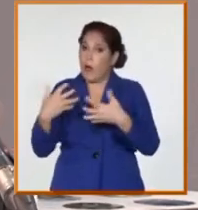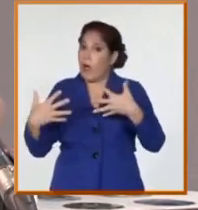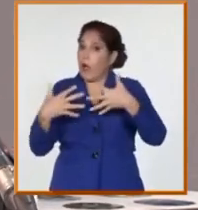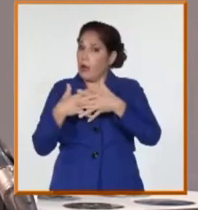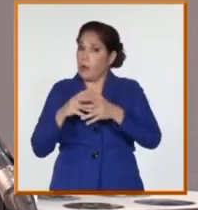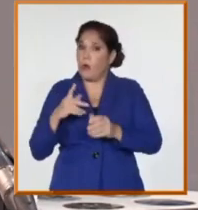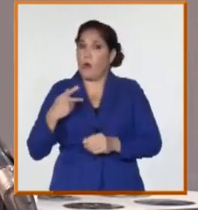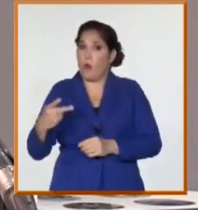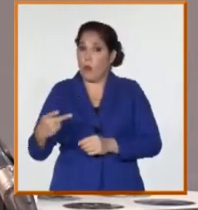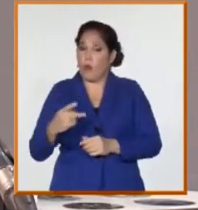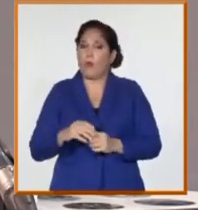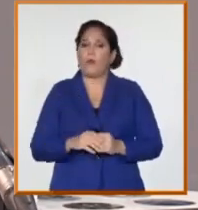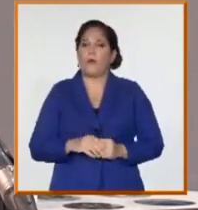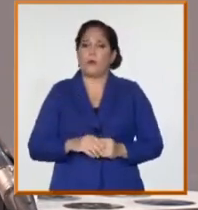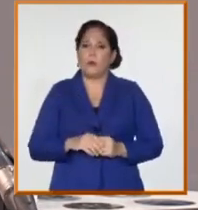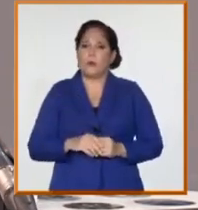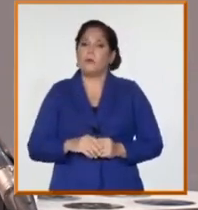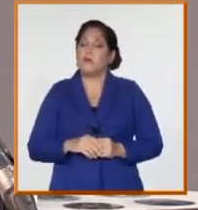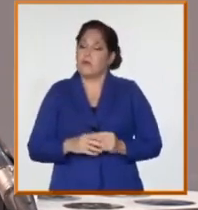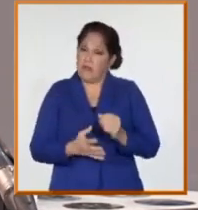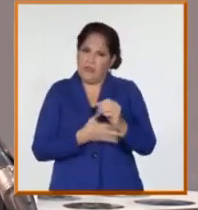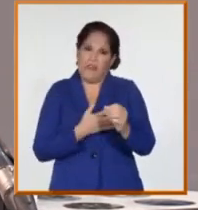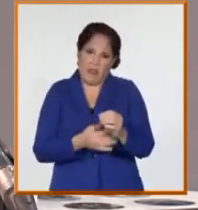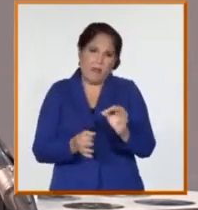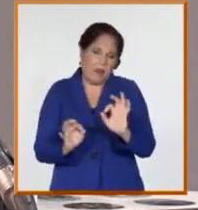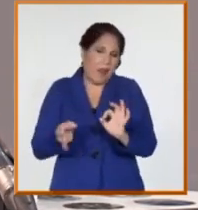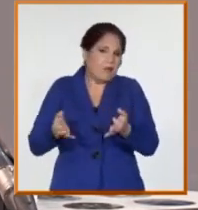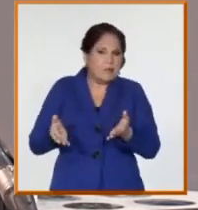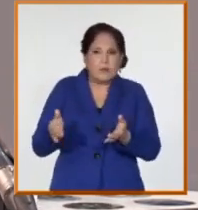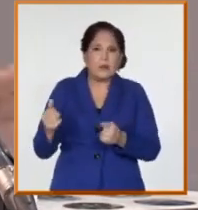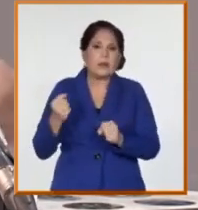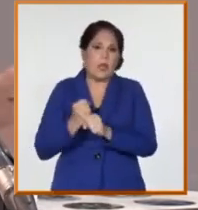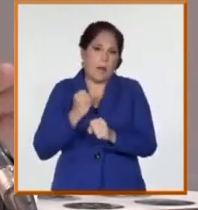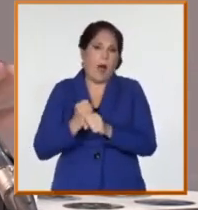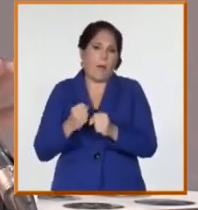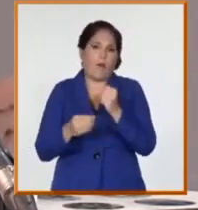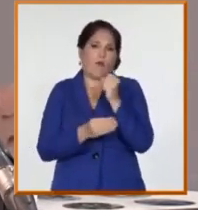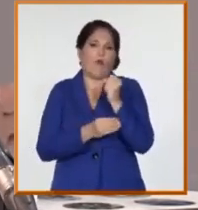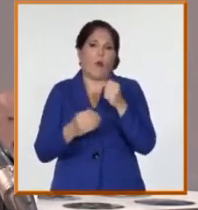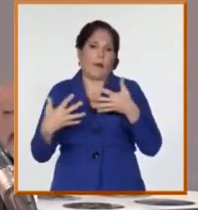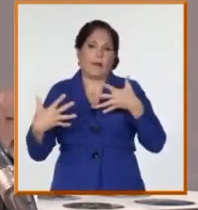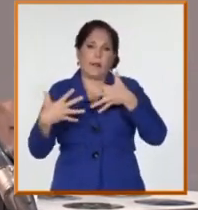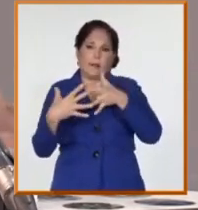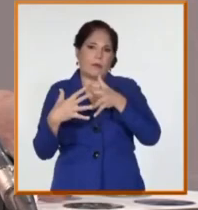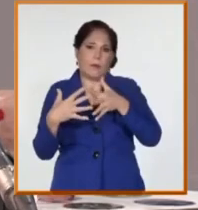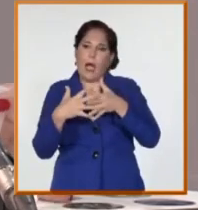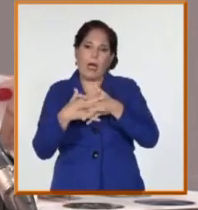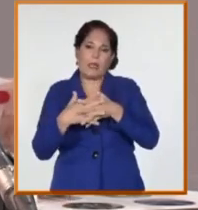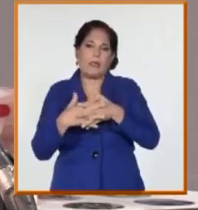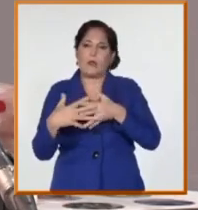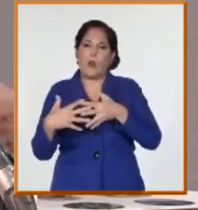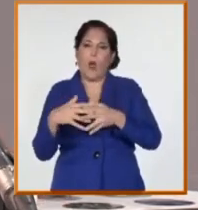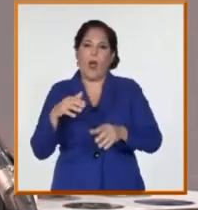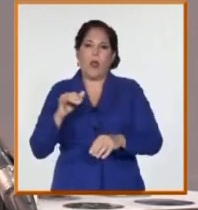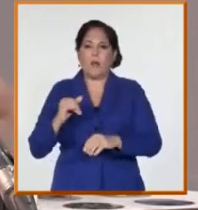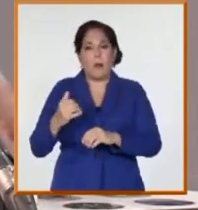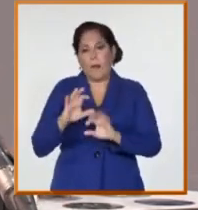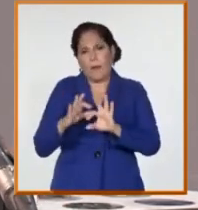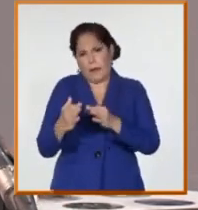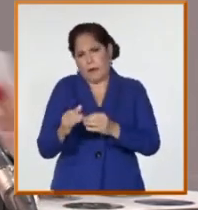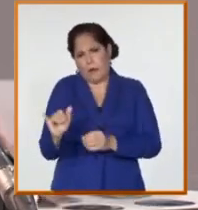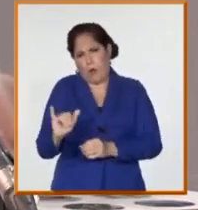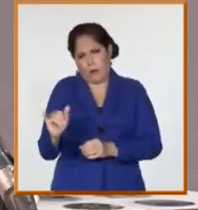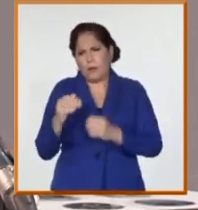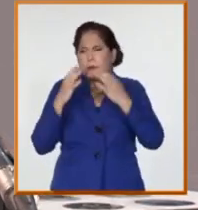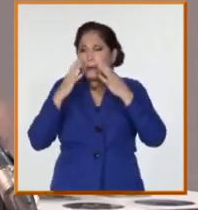somos socios y realmente Trabajamos como si fuéramos uno y creo que realmente es importante porque